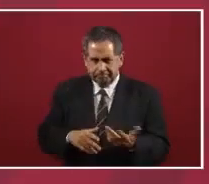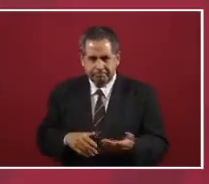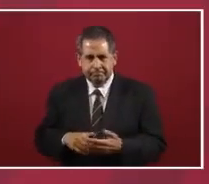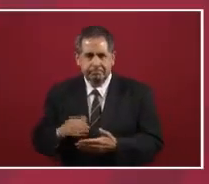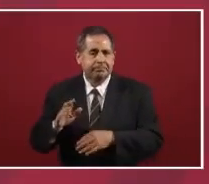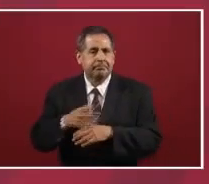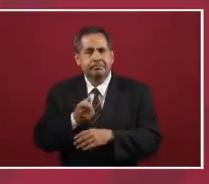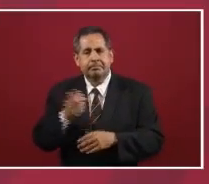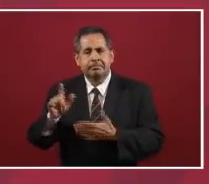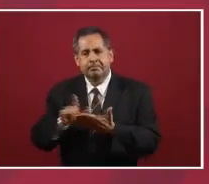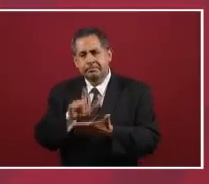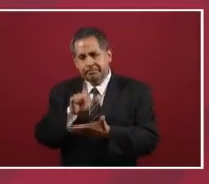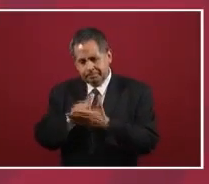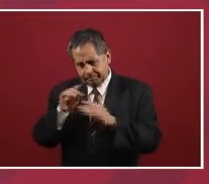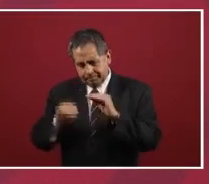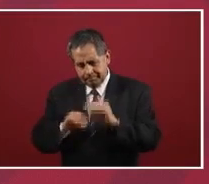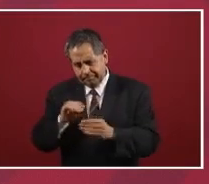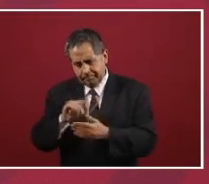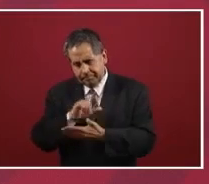legisladores